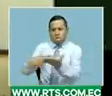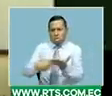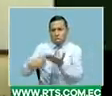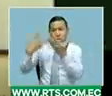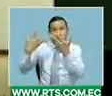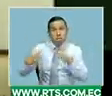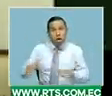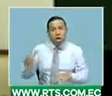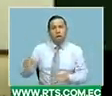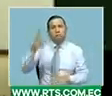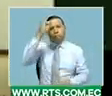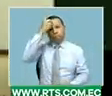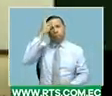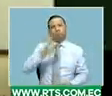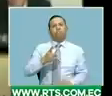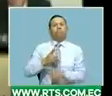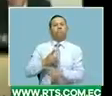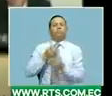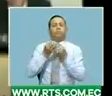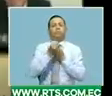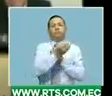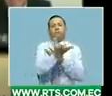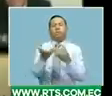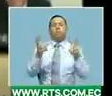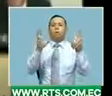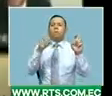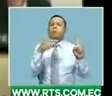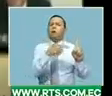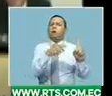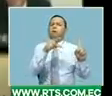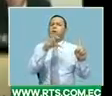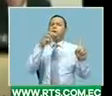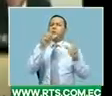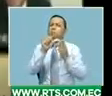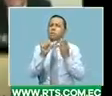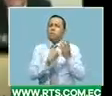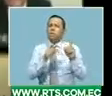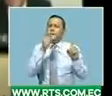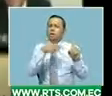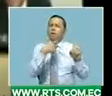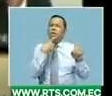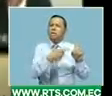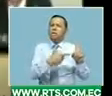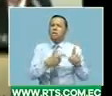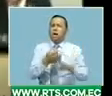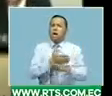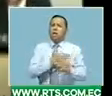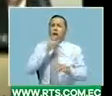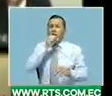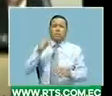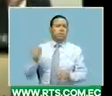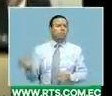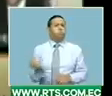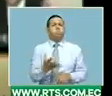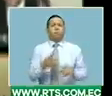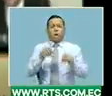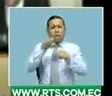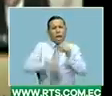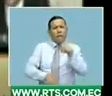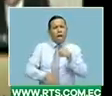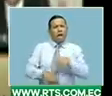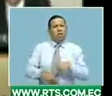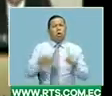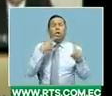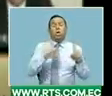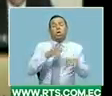por el asambleísta Roberto Gómez. Y la ministra dice que usaron bombas caducadas porque estaban en un estado de emergencia y